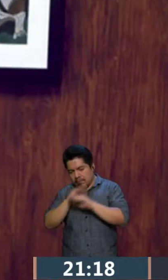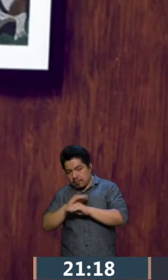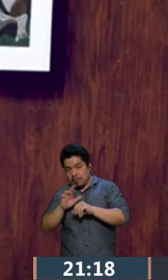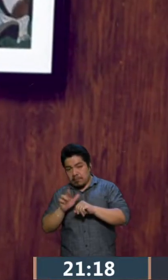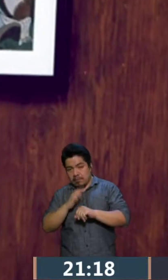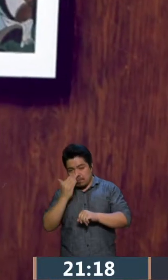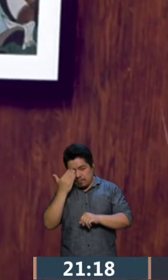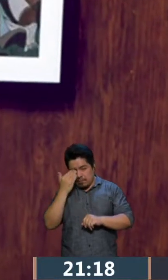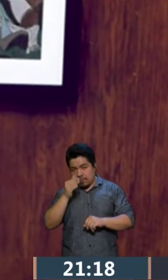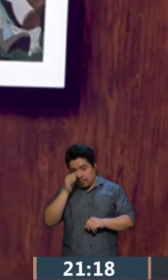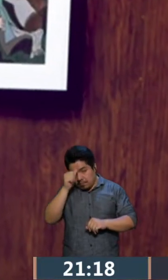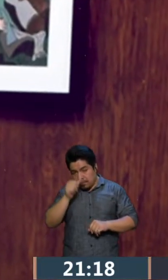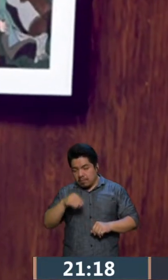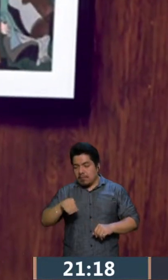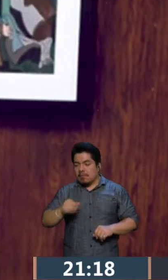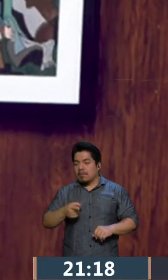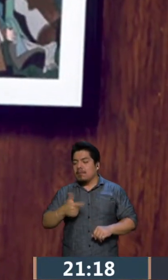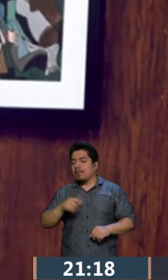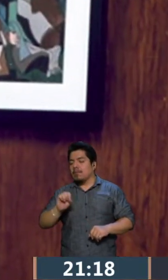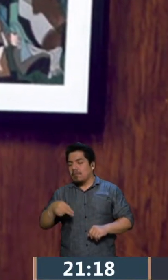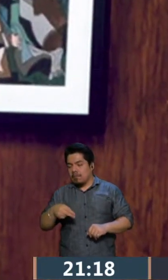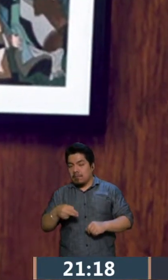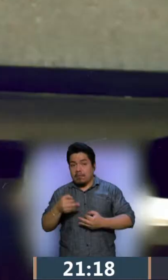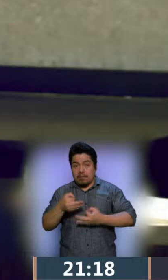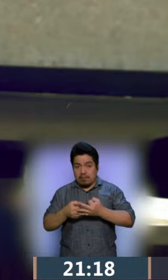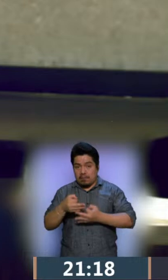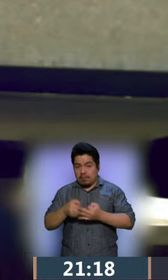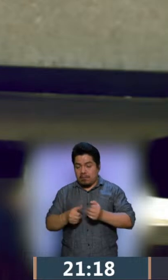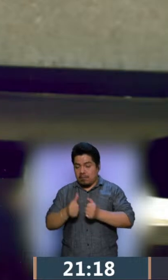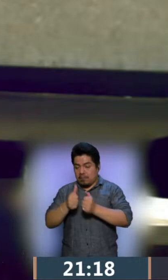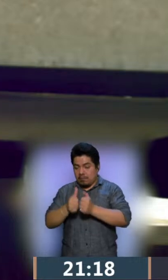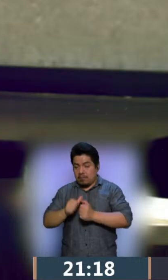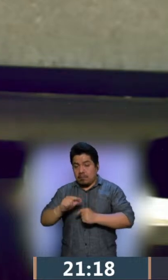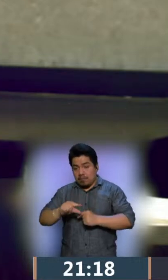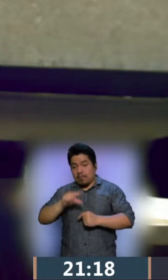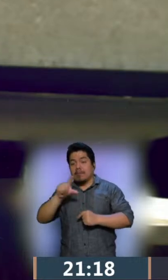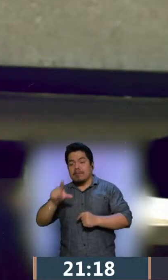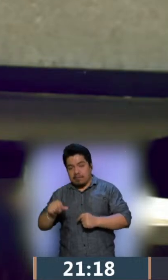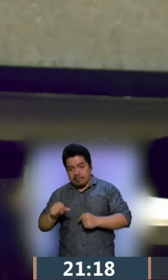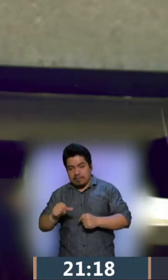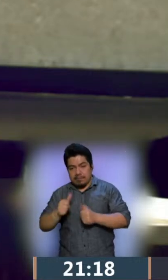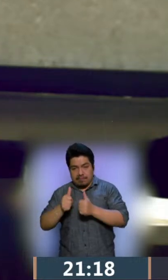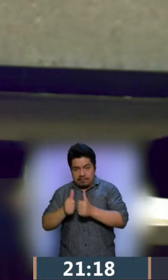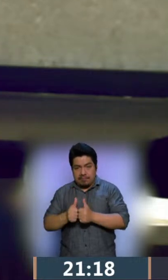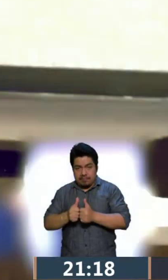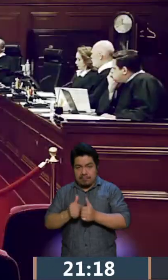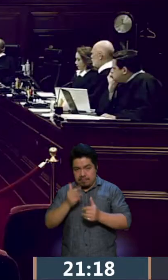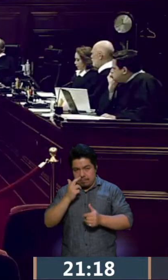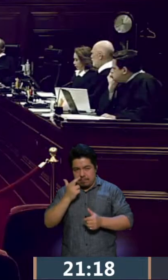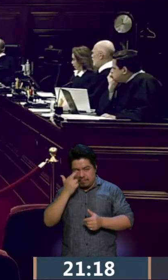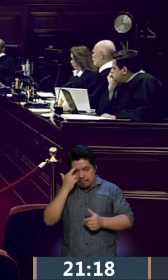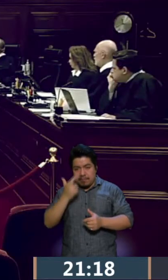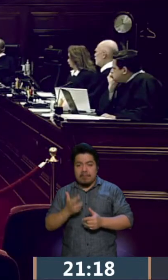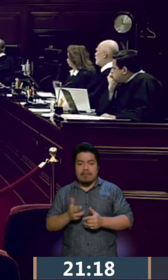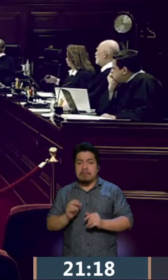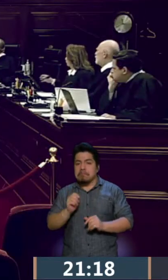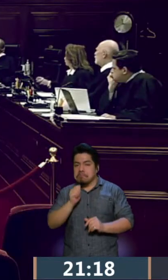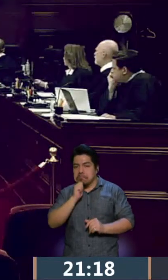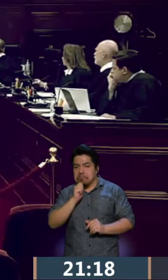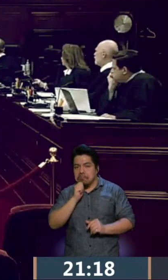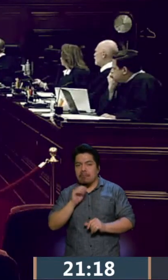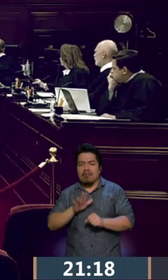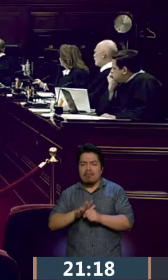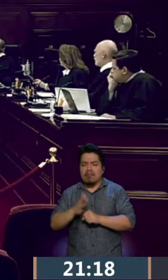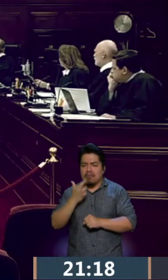Reyes Rodríguez Mondragón se quedara en el Tribunal Electoral hasta después de la elección. No conforme con el motivo